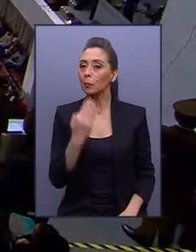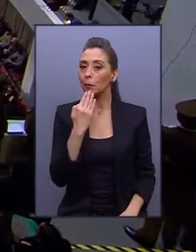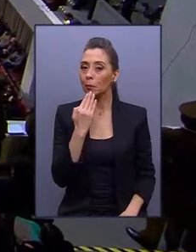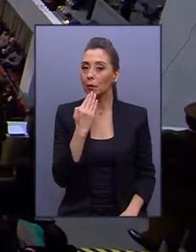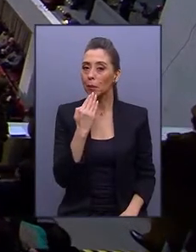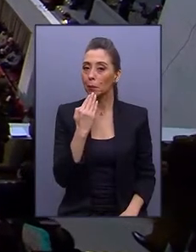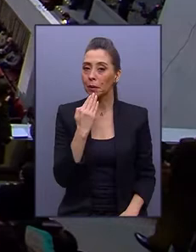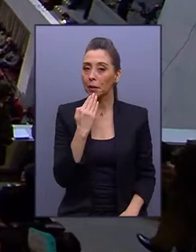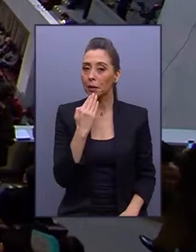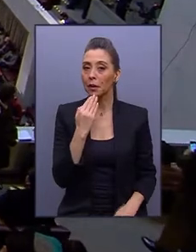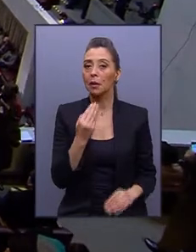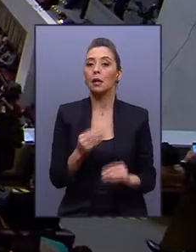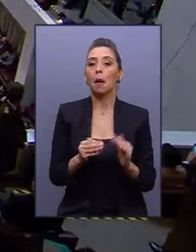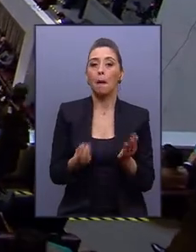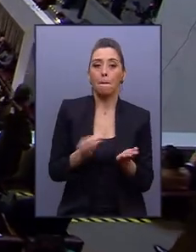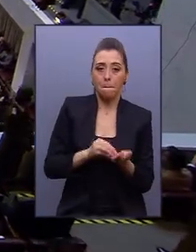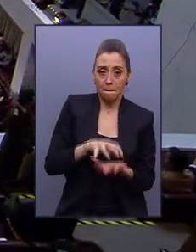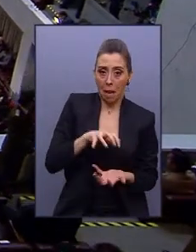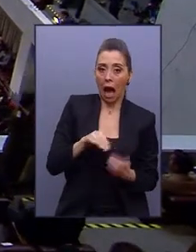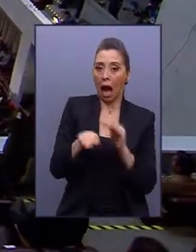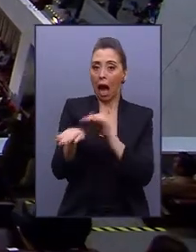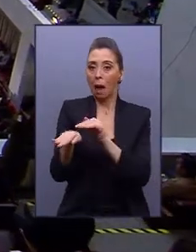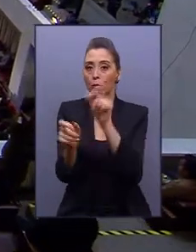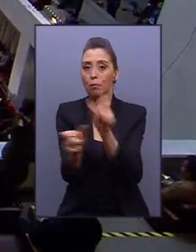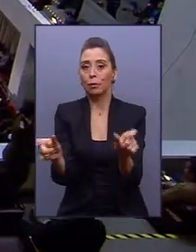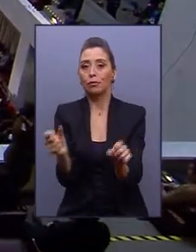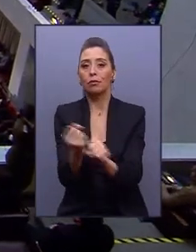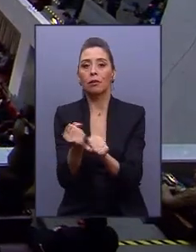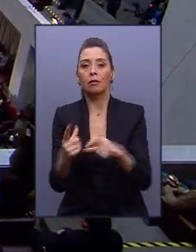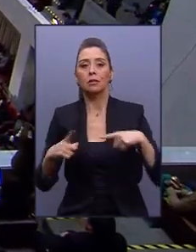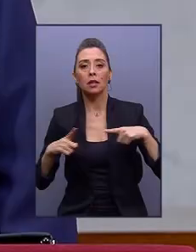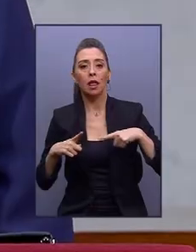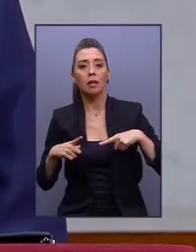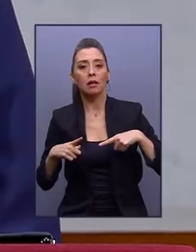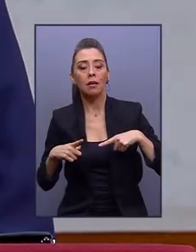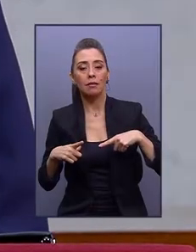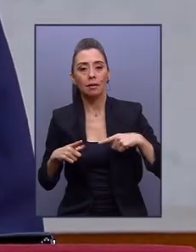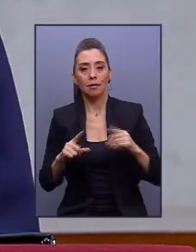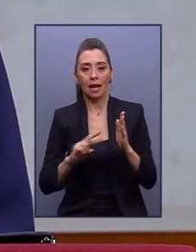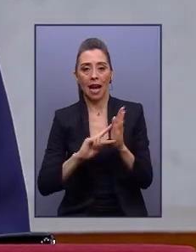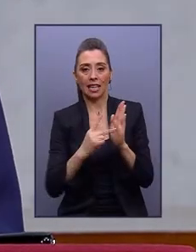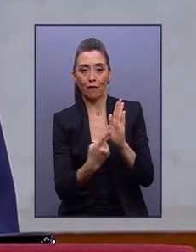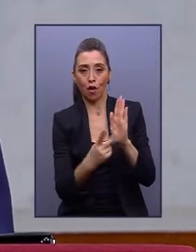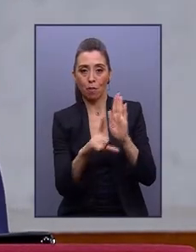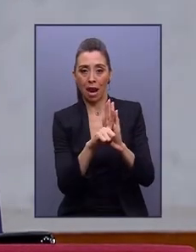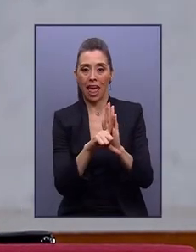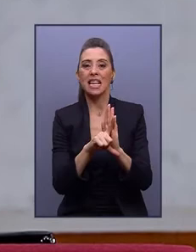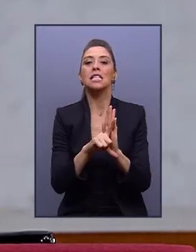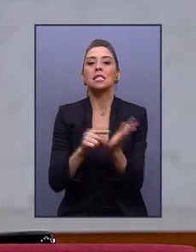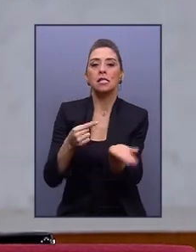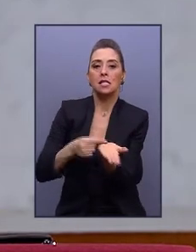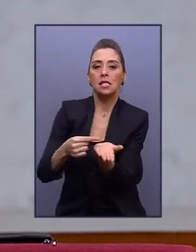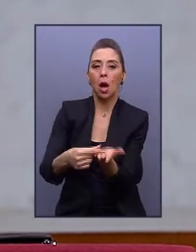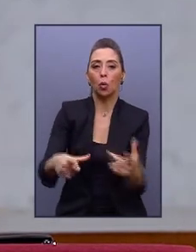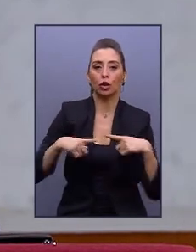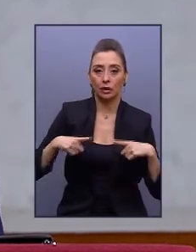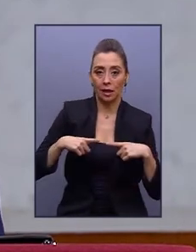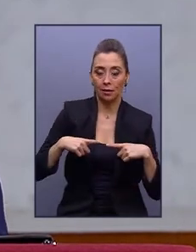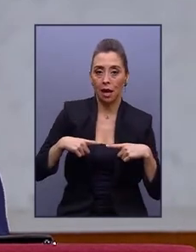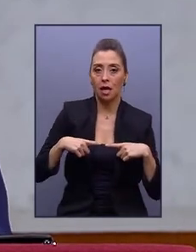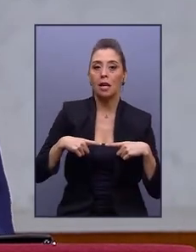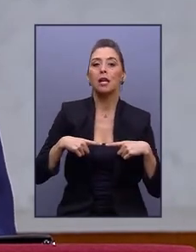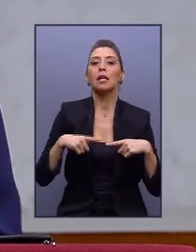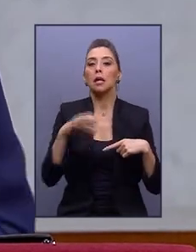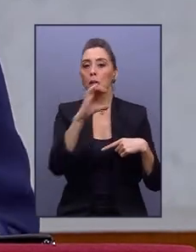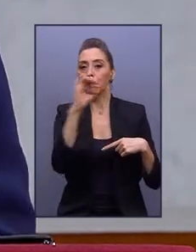También aumentamos el apoyo a los trabajadores desempleados. Con la reforma al seguro de cesantía, reajustamos las tasas